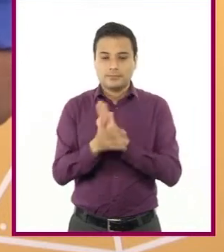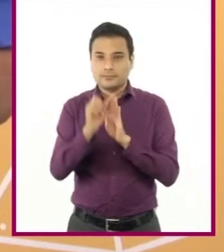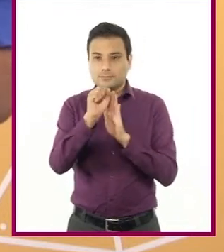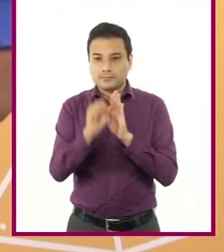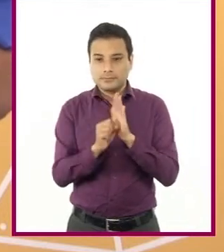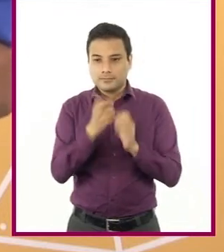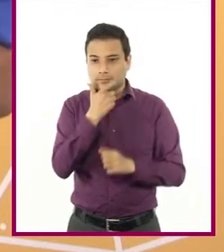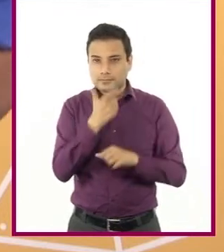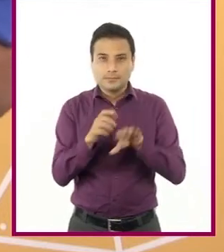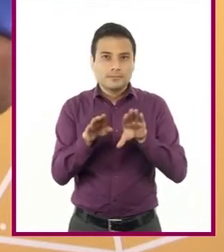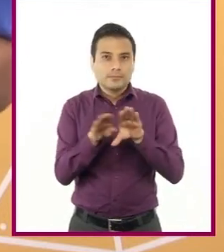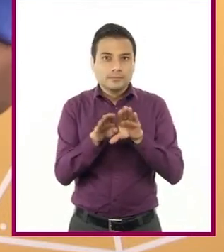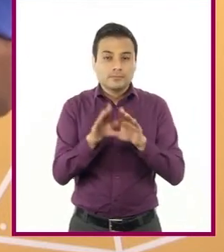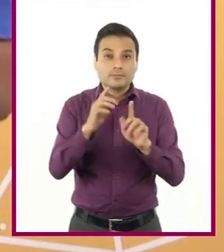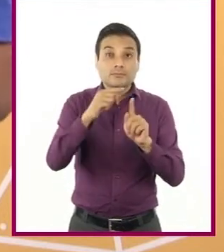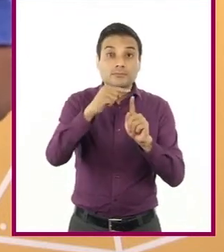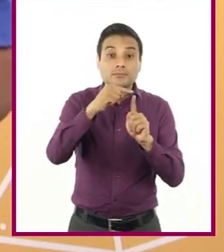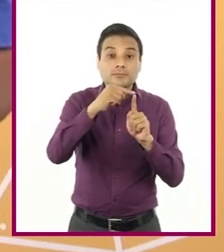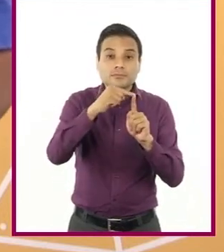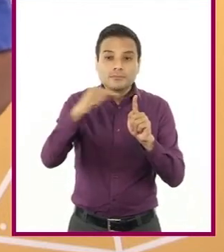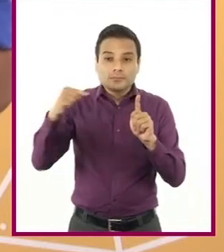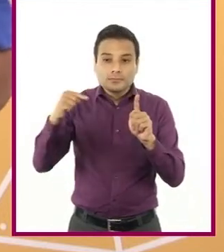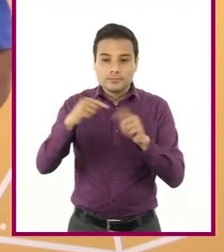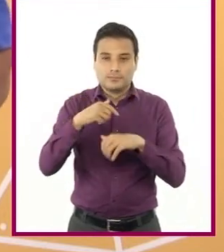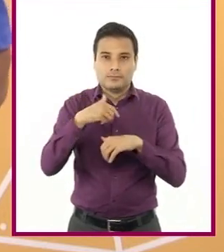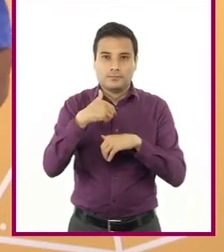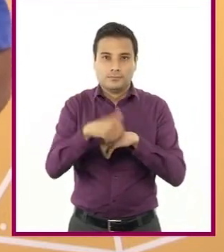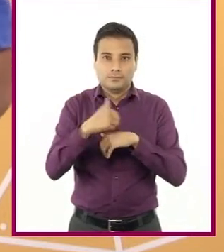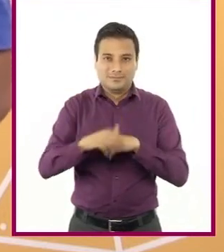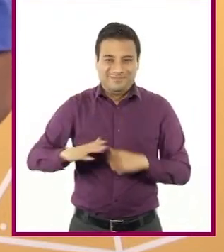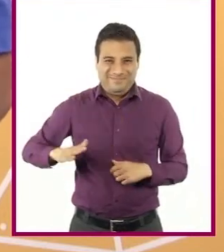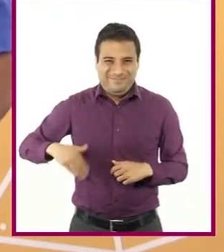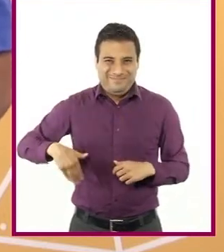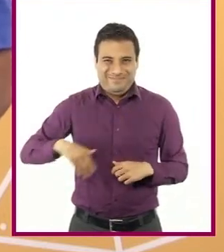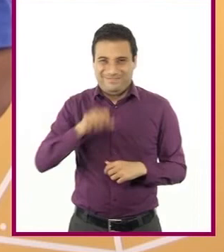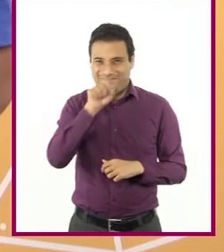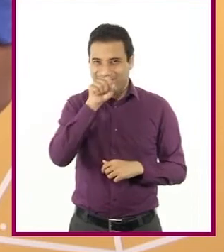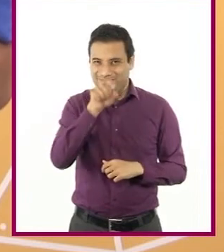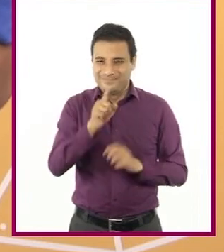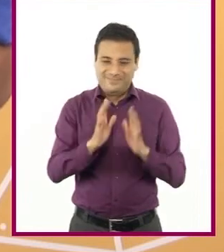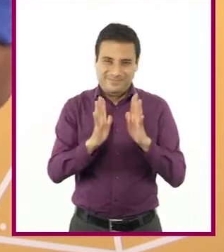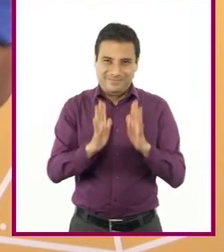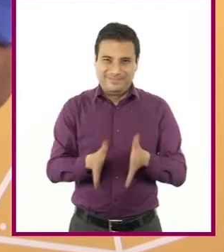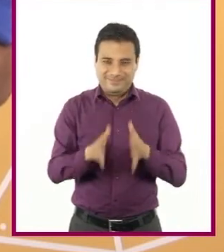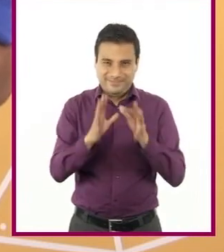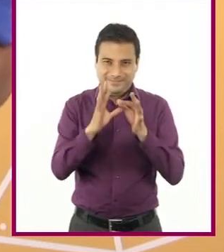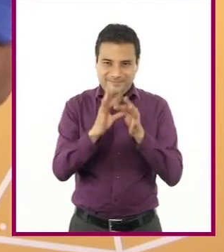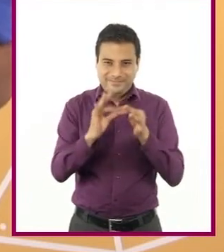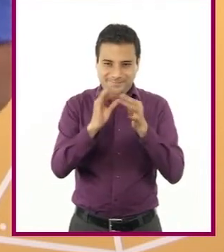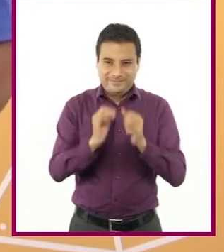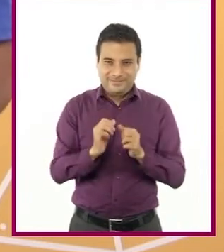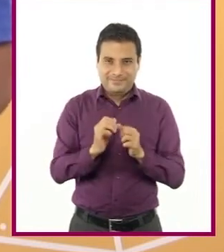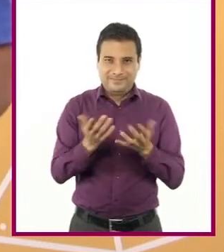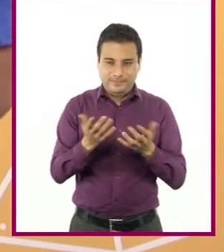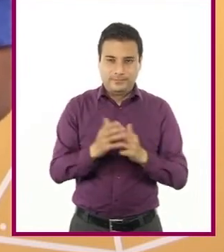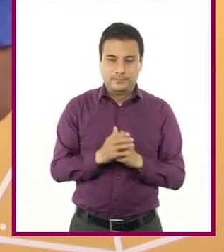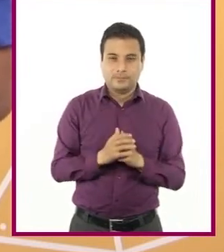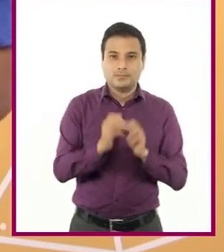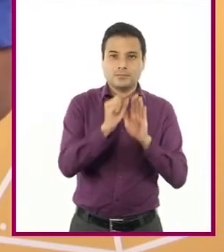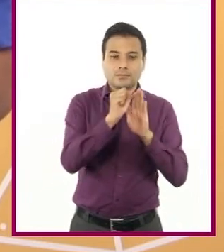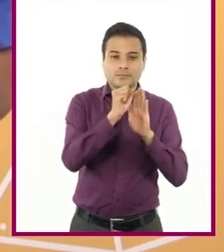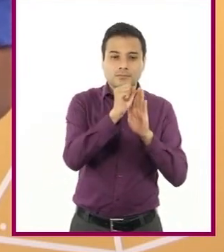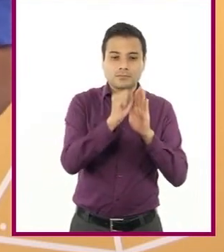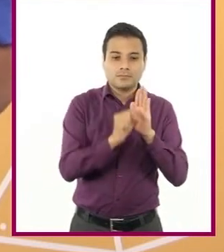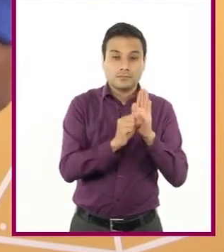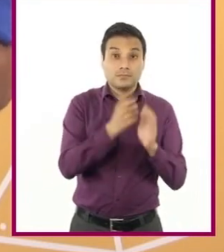se divide entre el valor de conversión que utilizamos en esta sesión. Y para convertir longitudes con unidades del